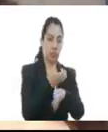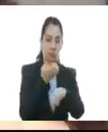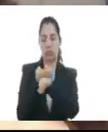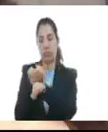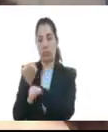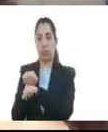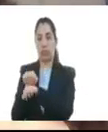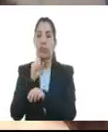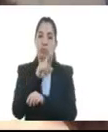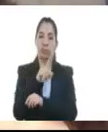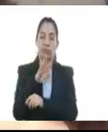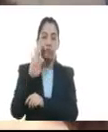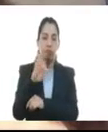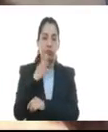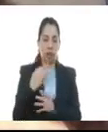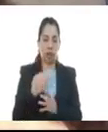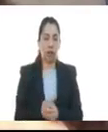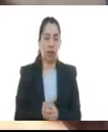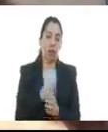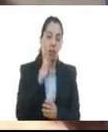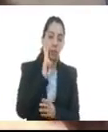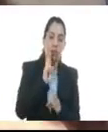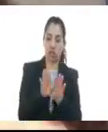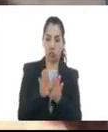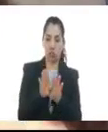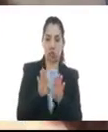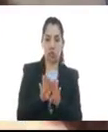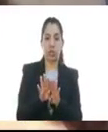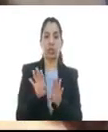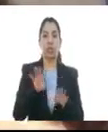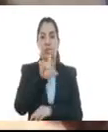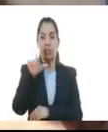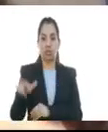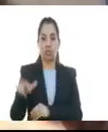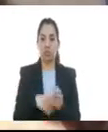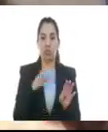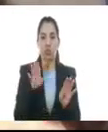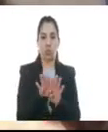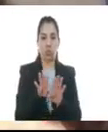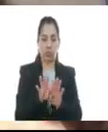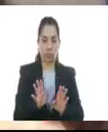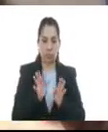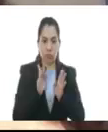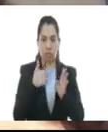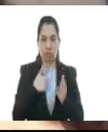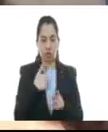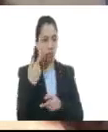pues la cereza del pastel, digamos, fue cuando yo cuestioné a las autoridades